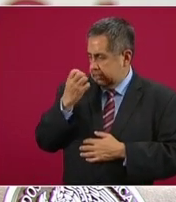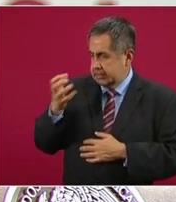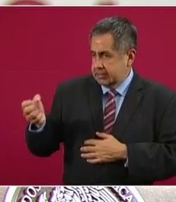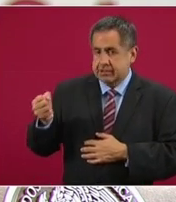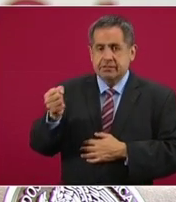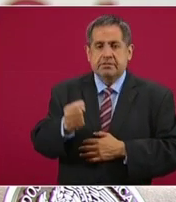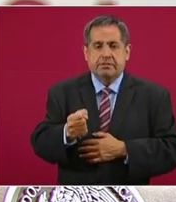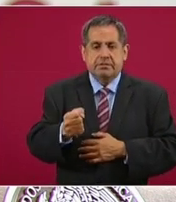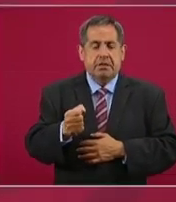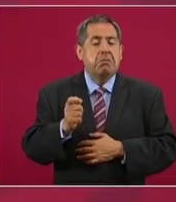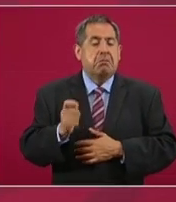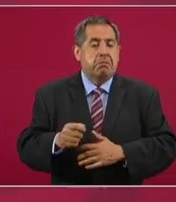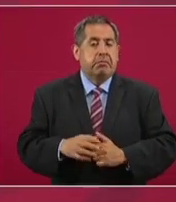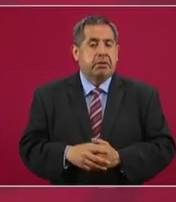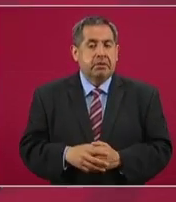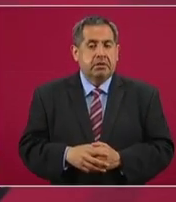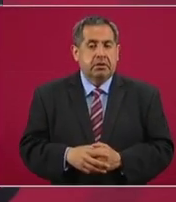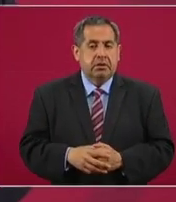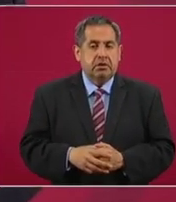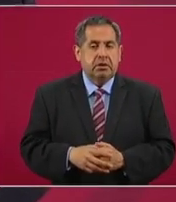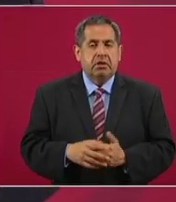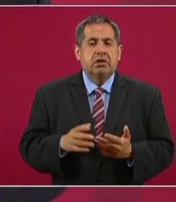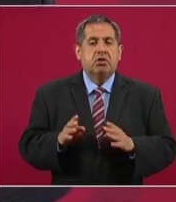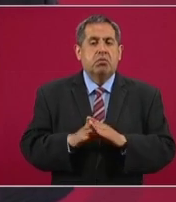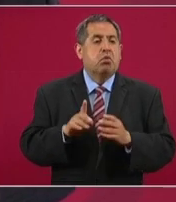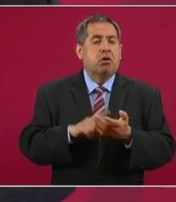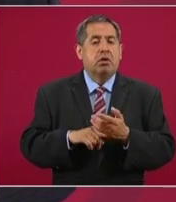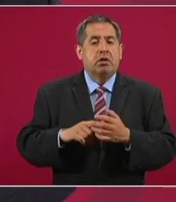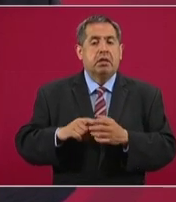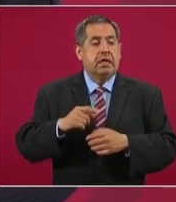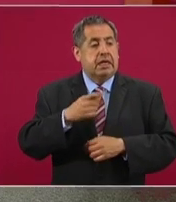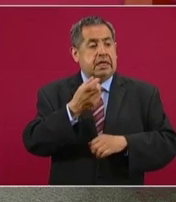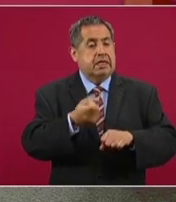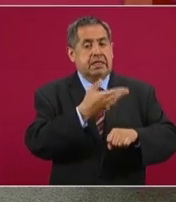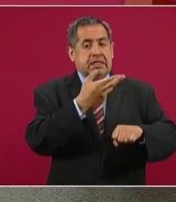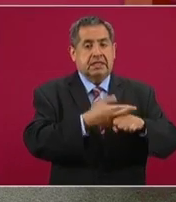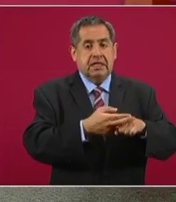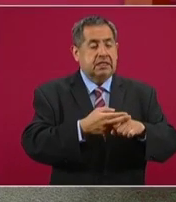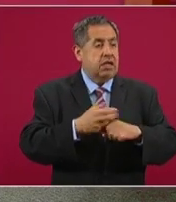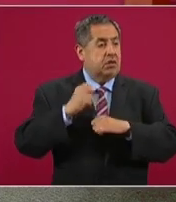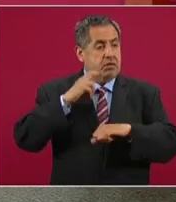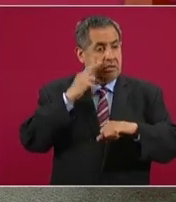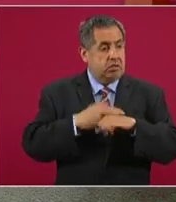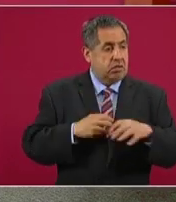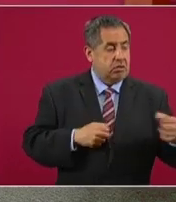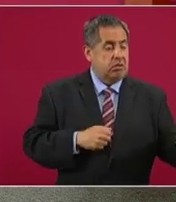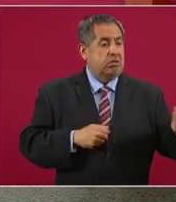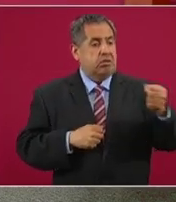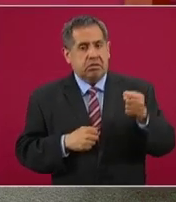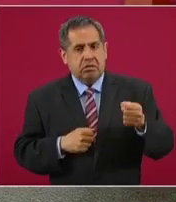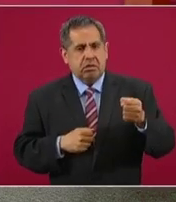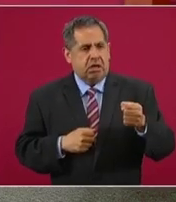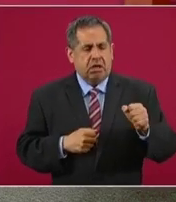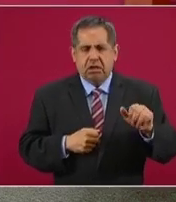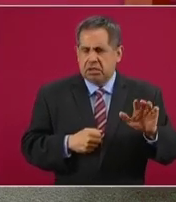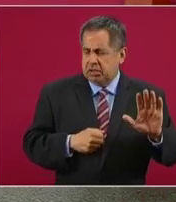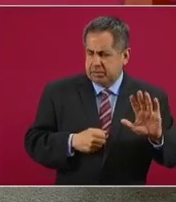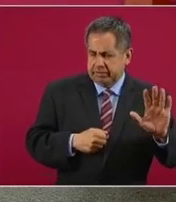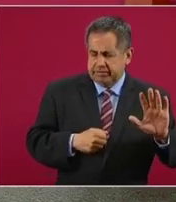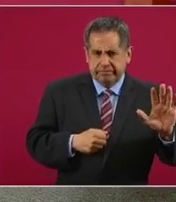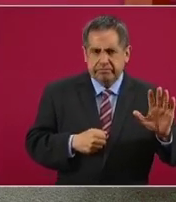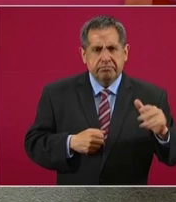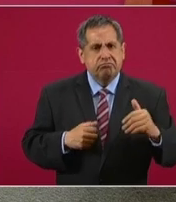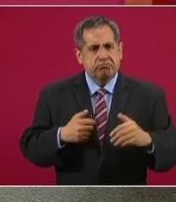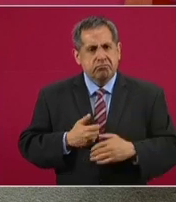se puede decir que no le correspondía al secretario de la defensa a proponer pero yo les pedí